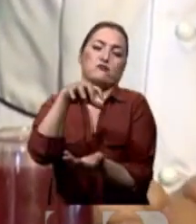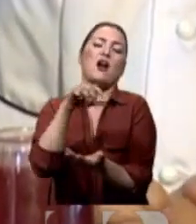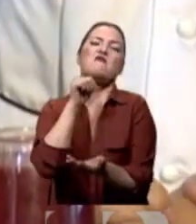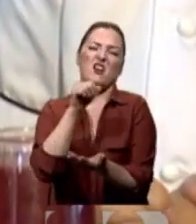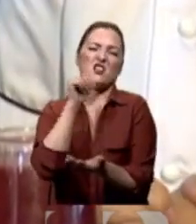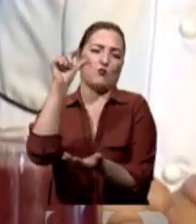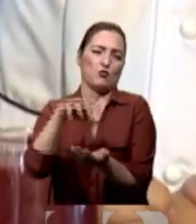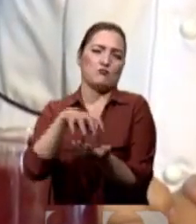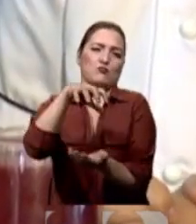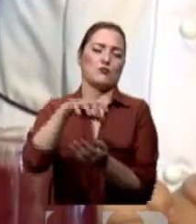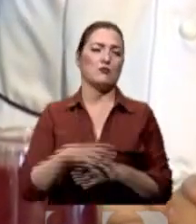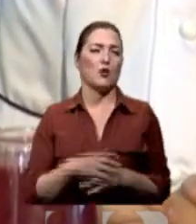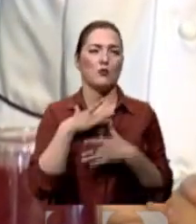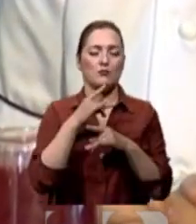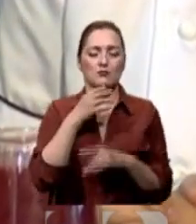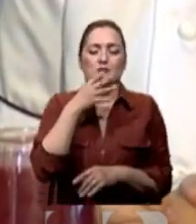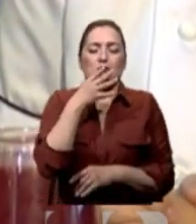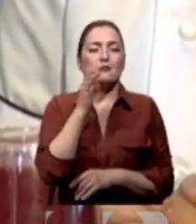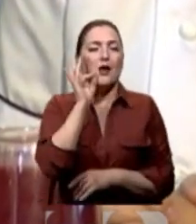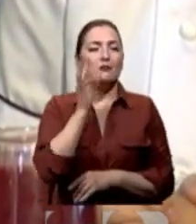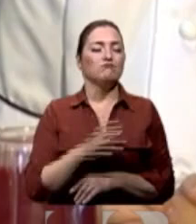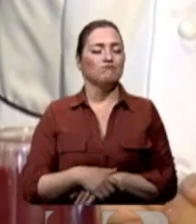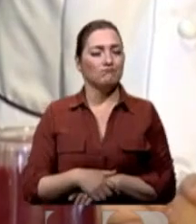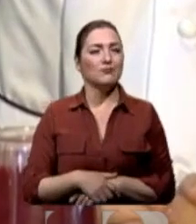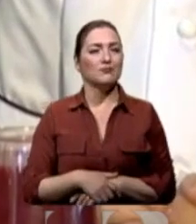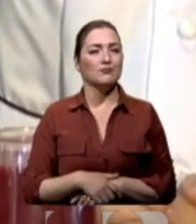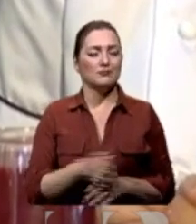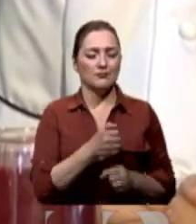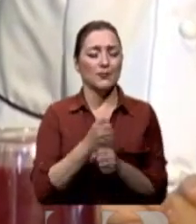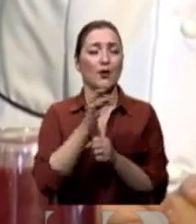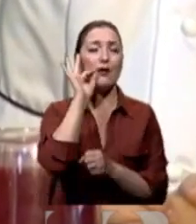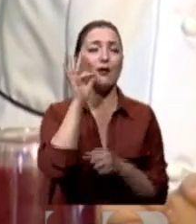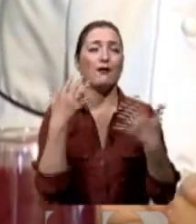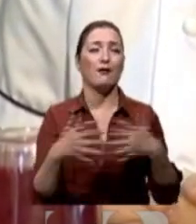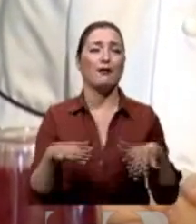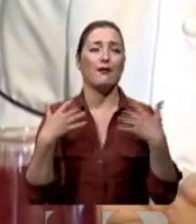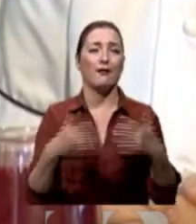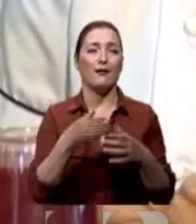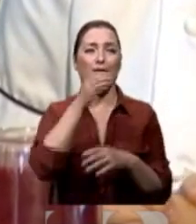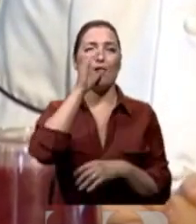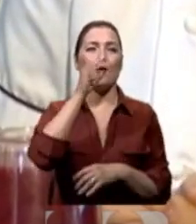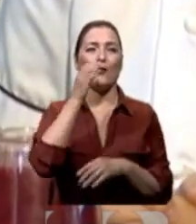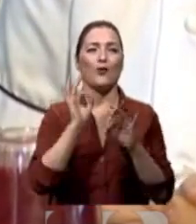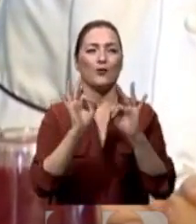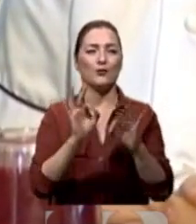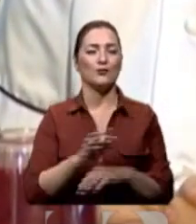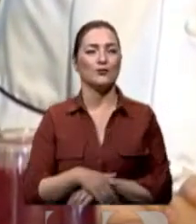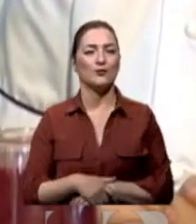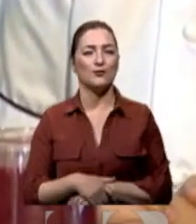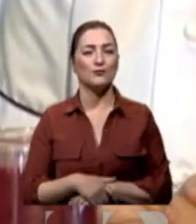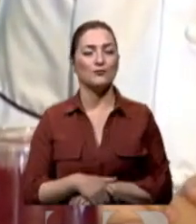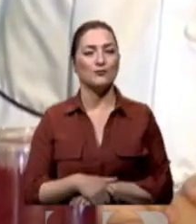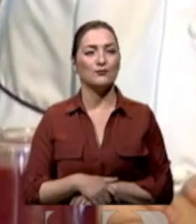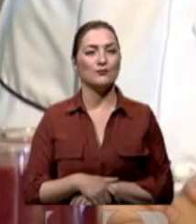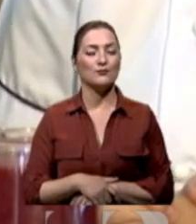me gusta mucho el aroma, como decía la chef también, y de ahí la colada está riquísima, la colada está buenísima, así que yo le voy a